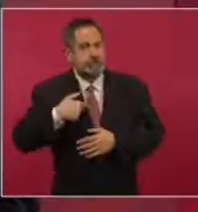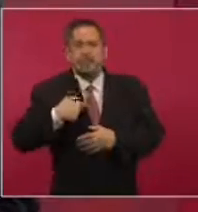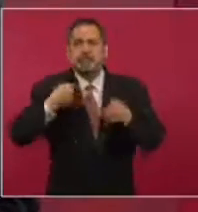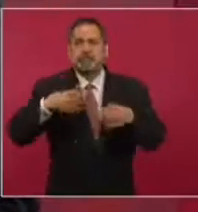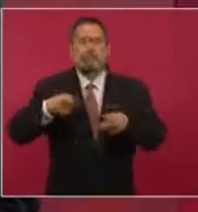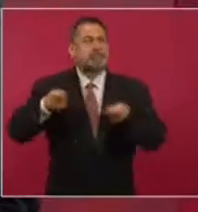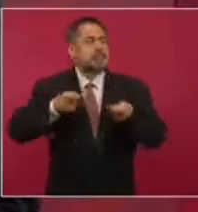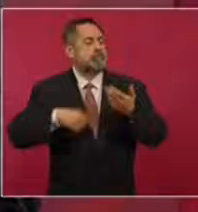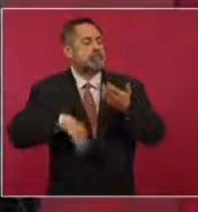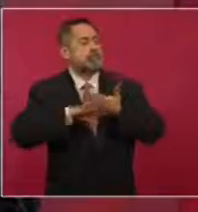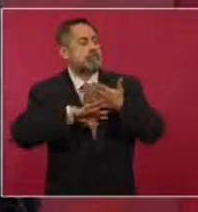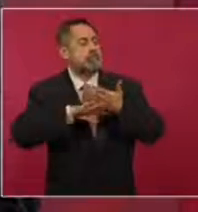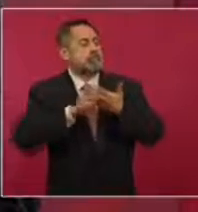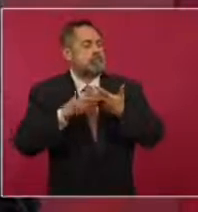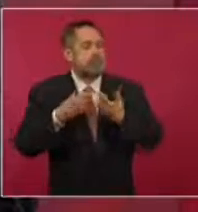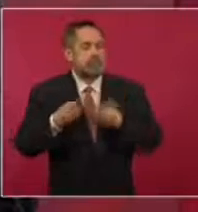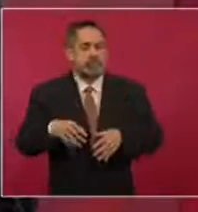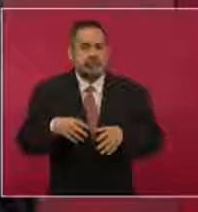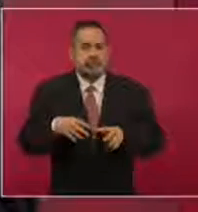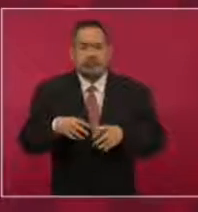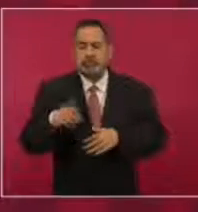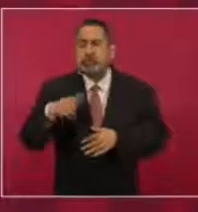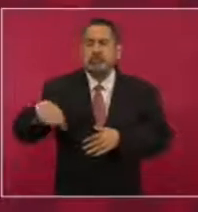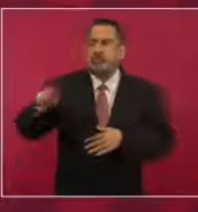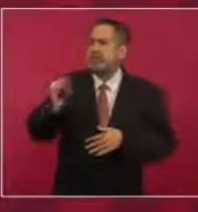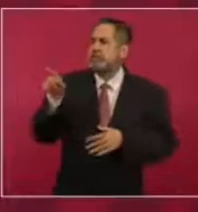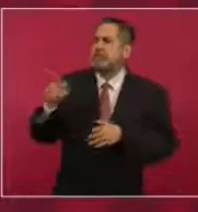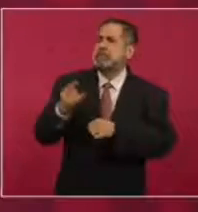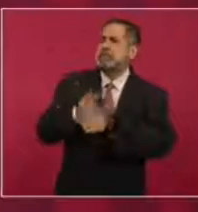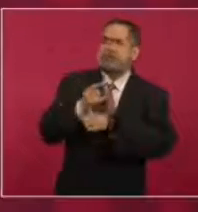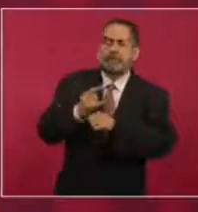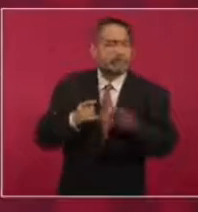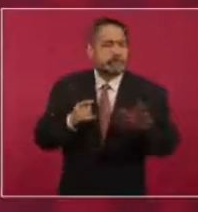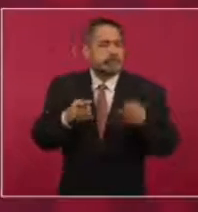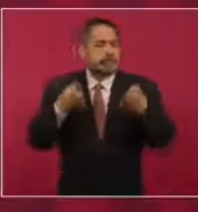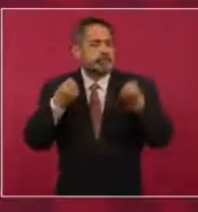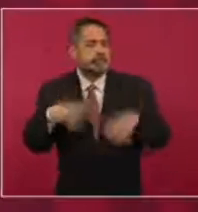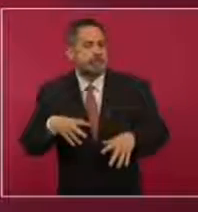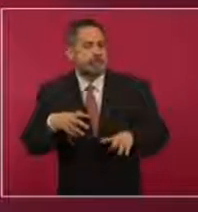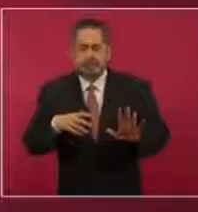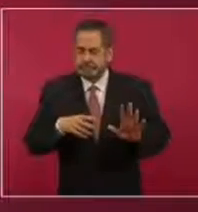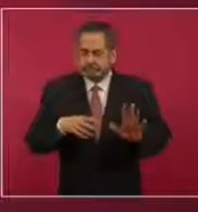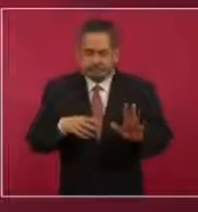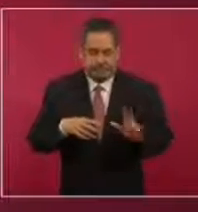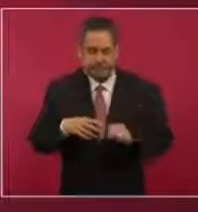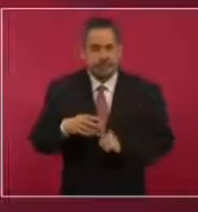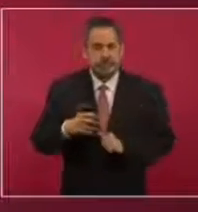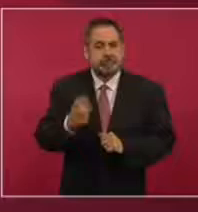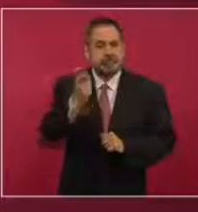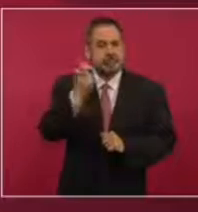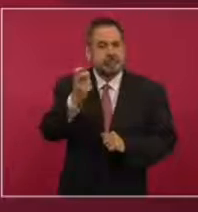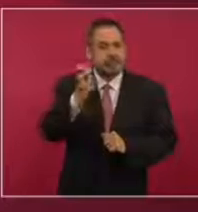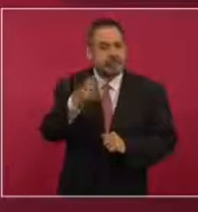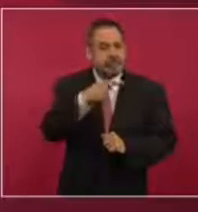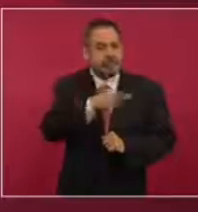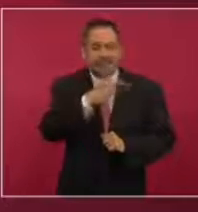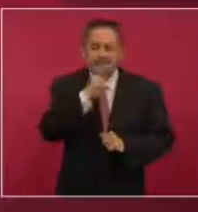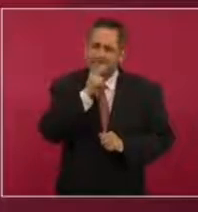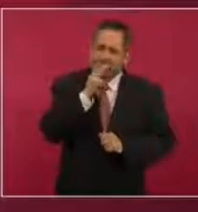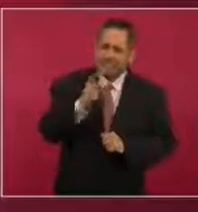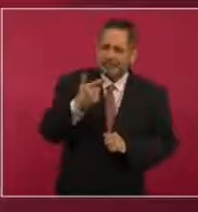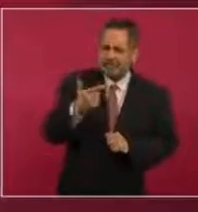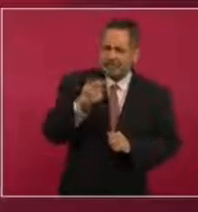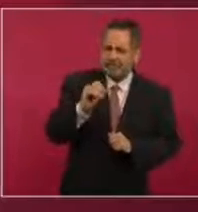moral y política, por eso hablo de golpismo.